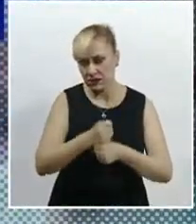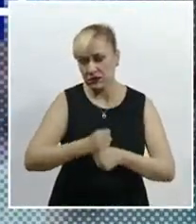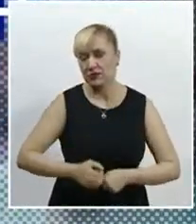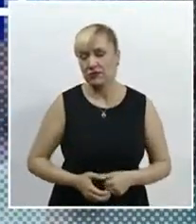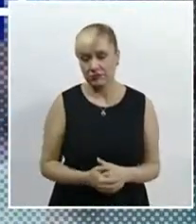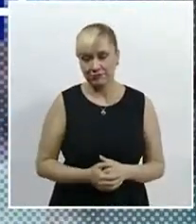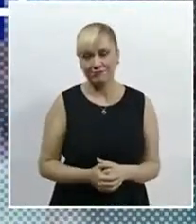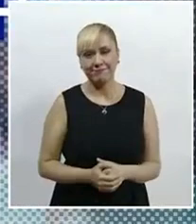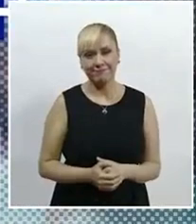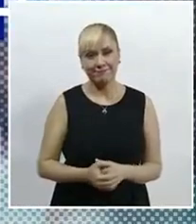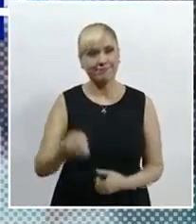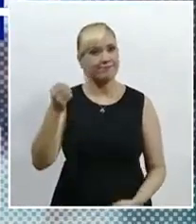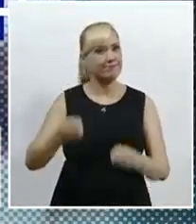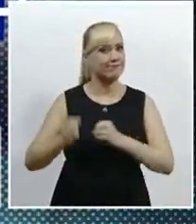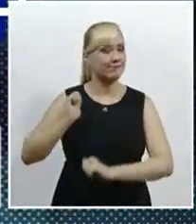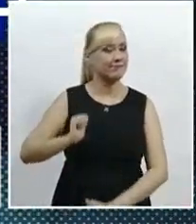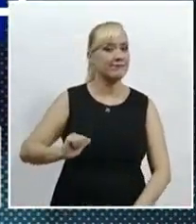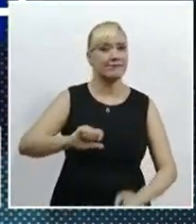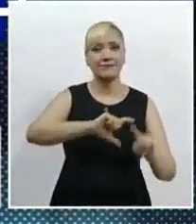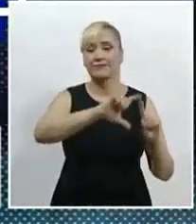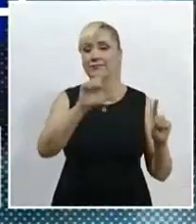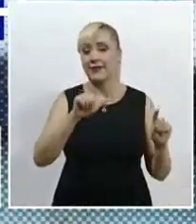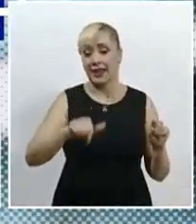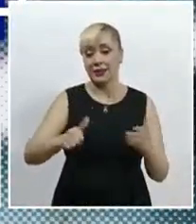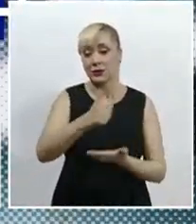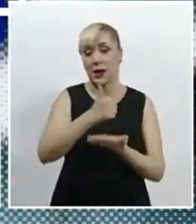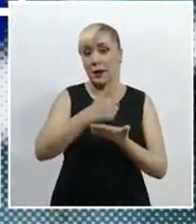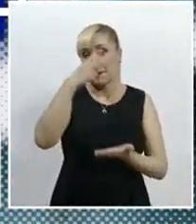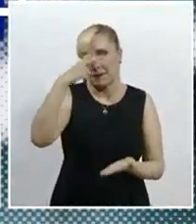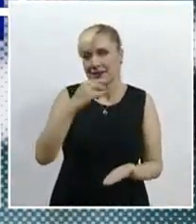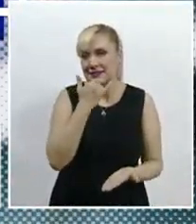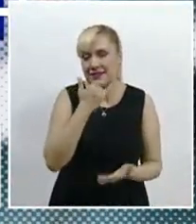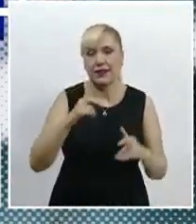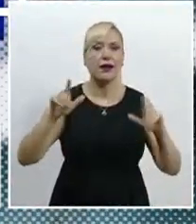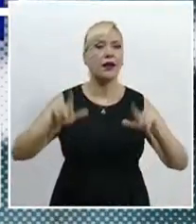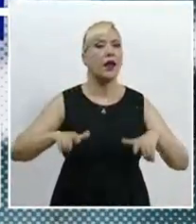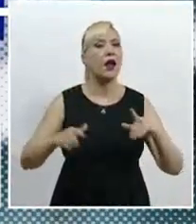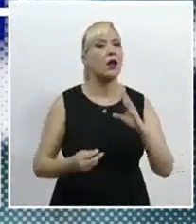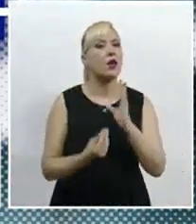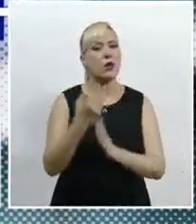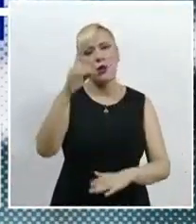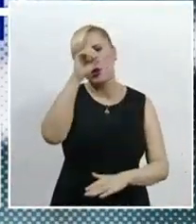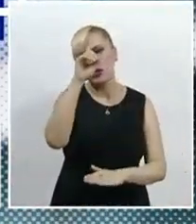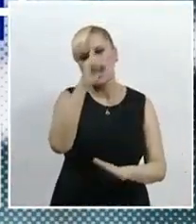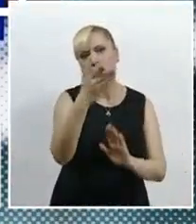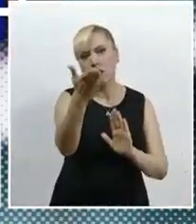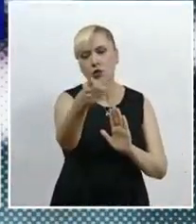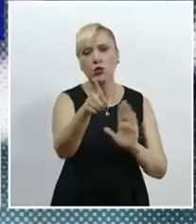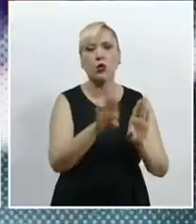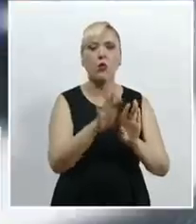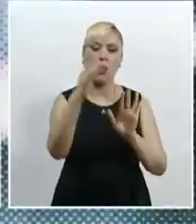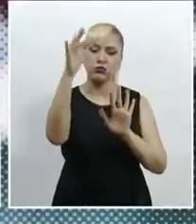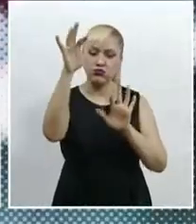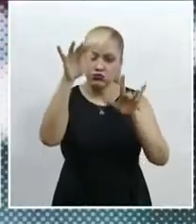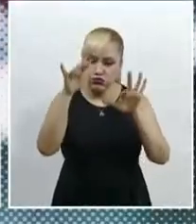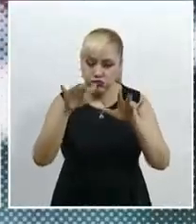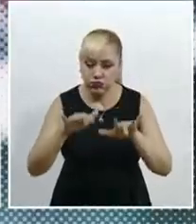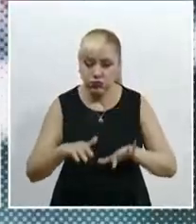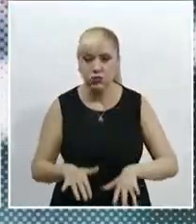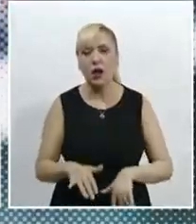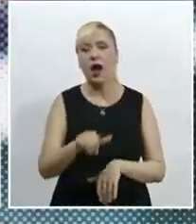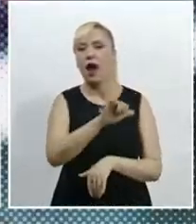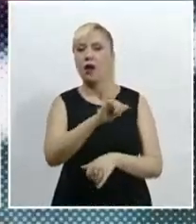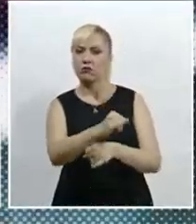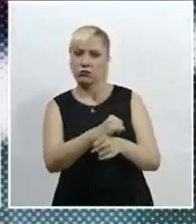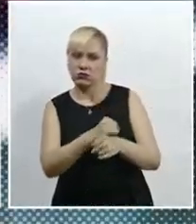El Poder Judicial de la capital del país puso a disposición en su sitio web la guía para la elaboración del dictamen pericial, que servirá de